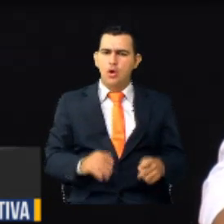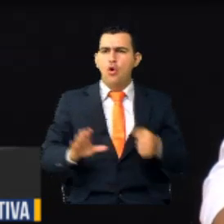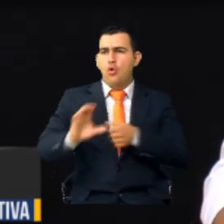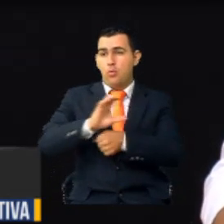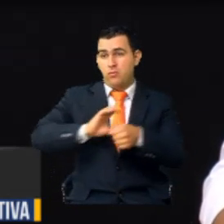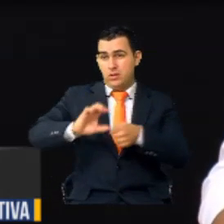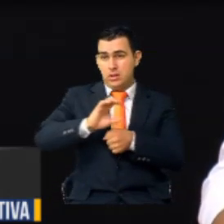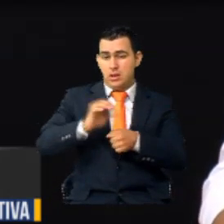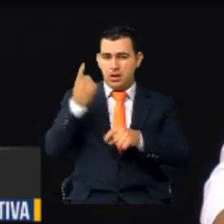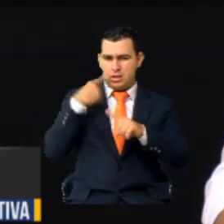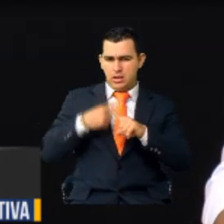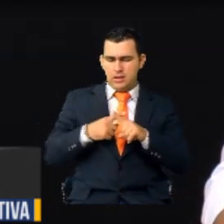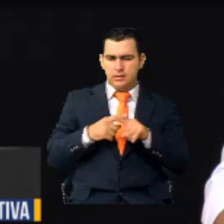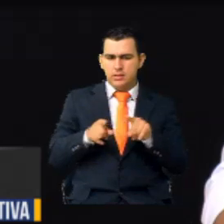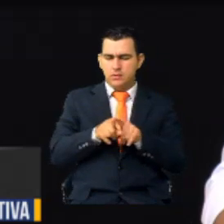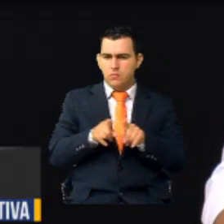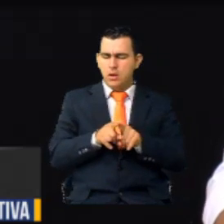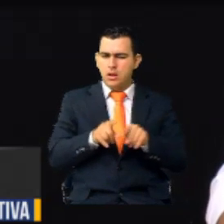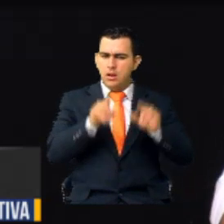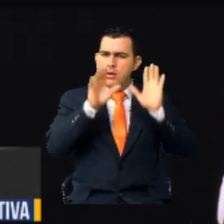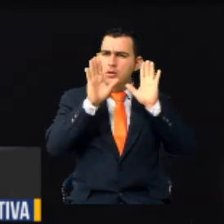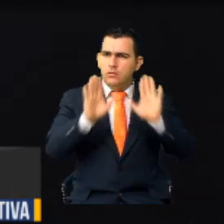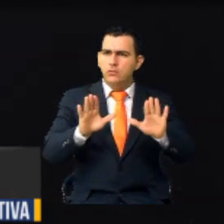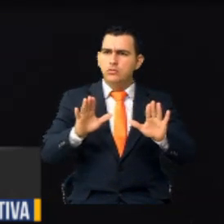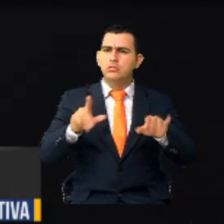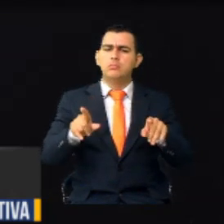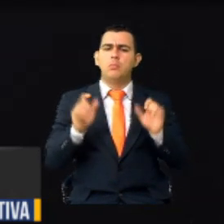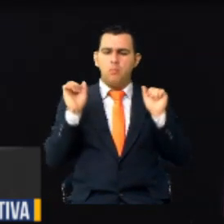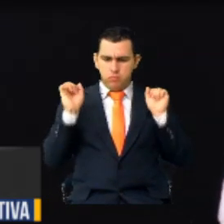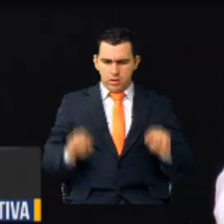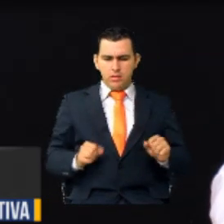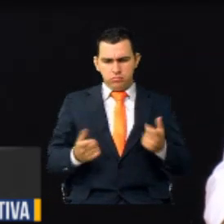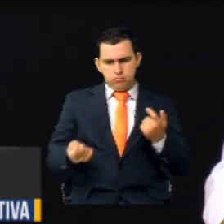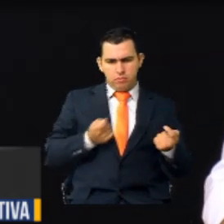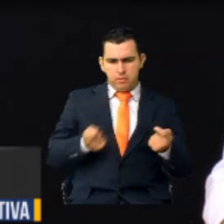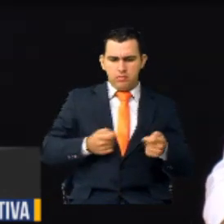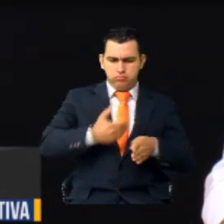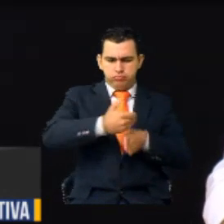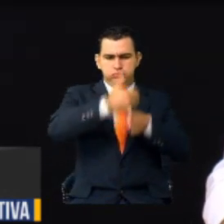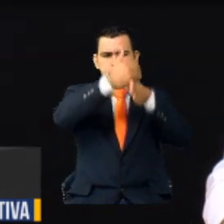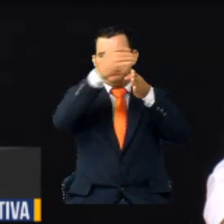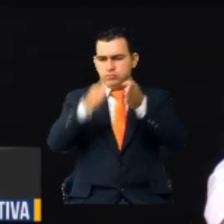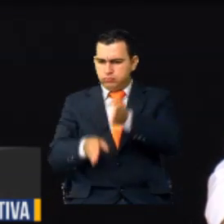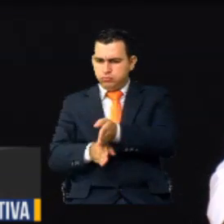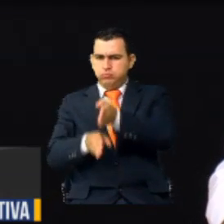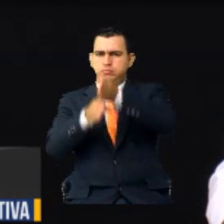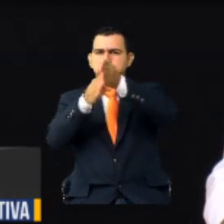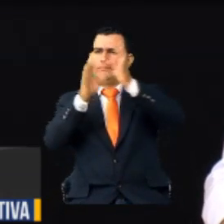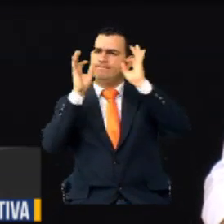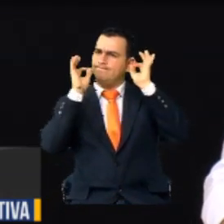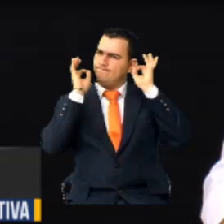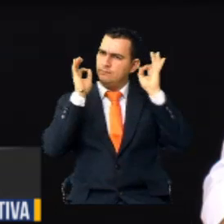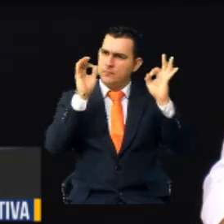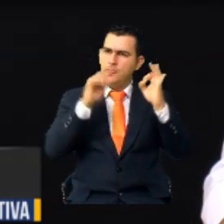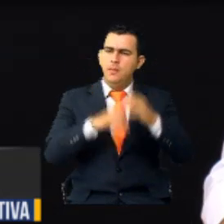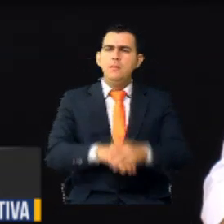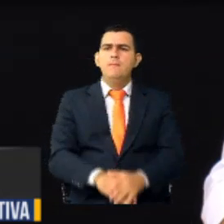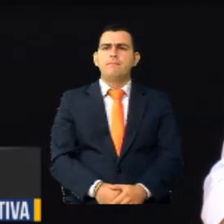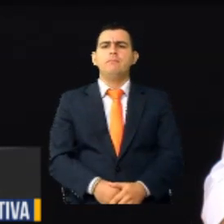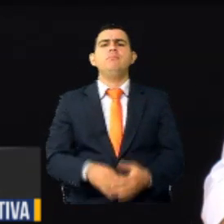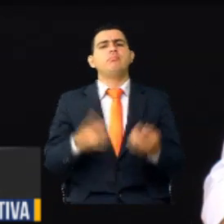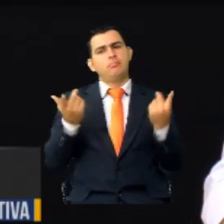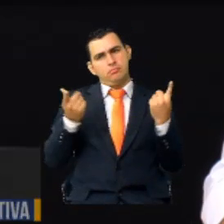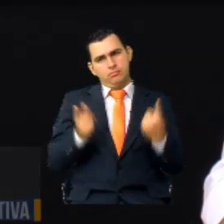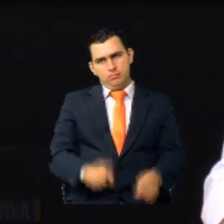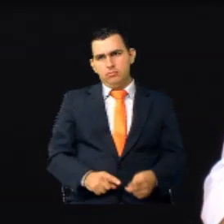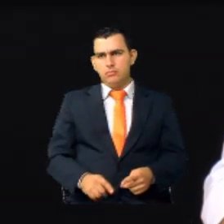cuando forma parte de los procesos, garantiza que los materiales se van a utilizar de la mejor forma posible, y además porque